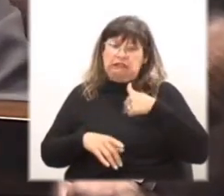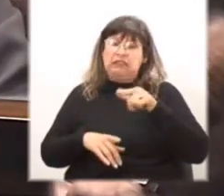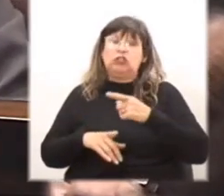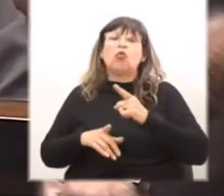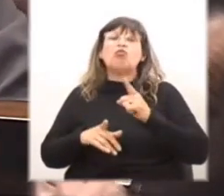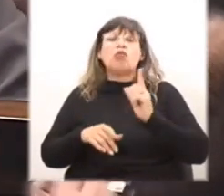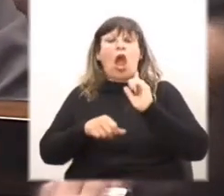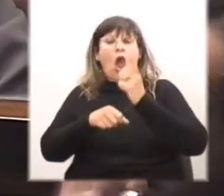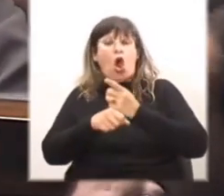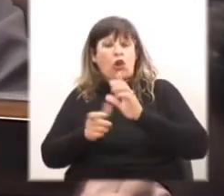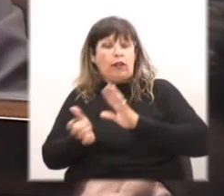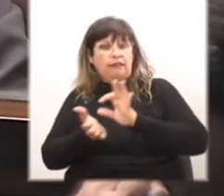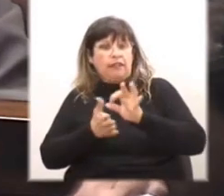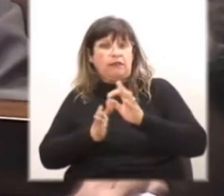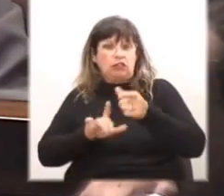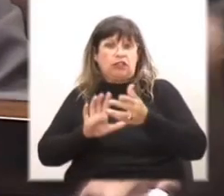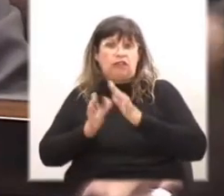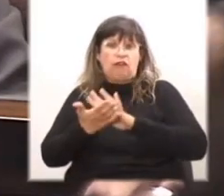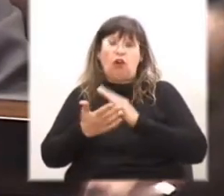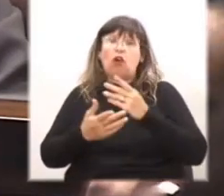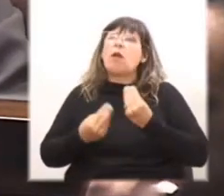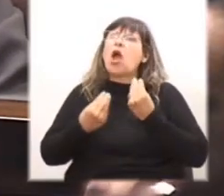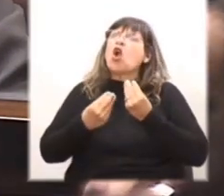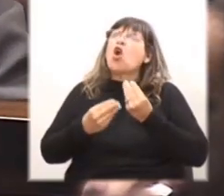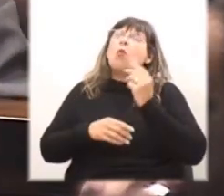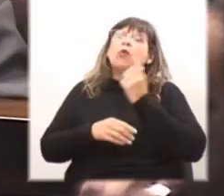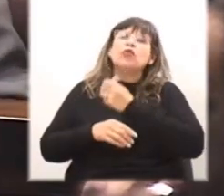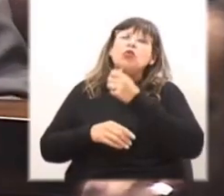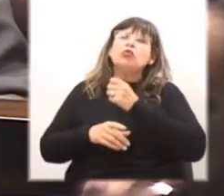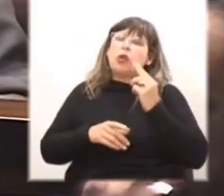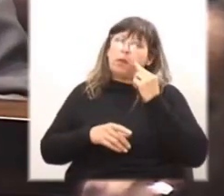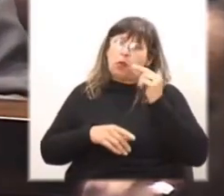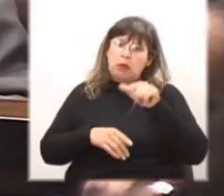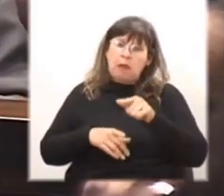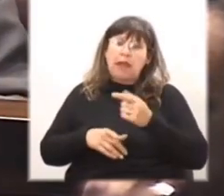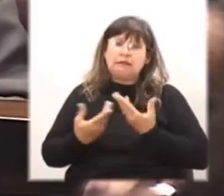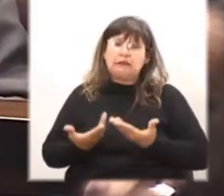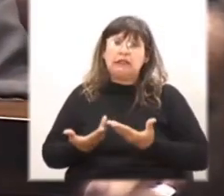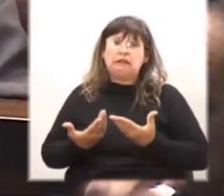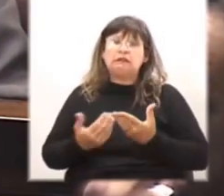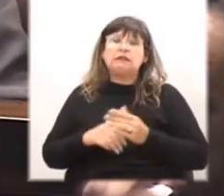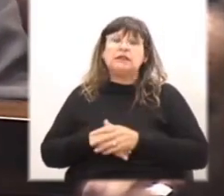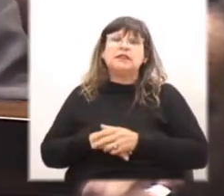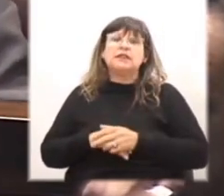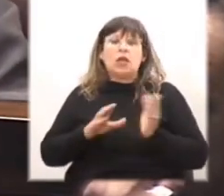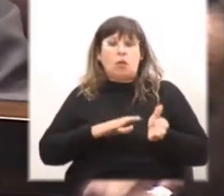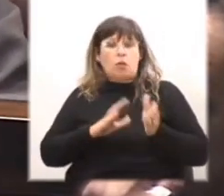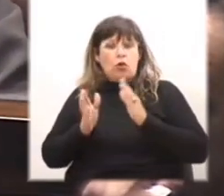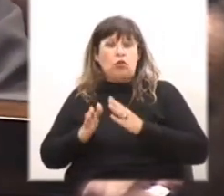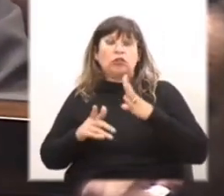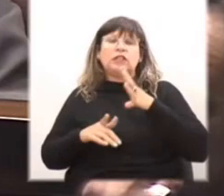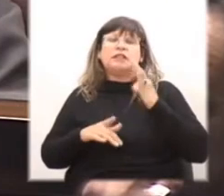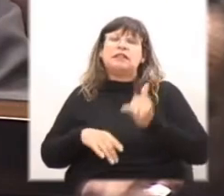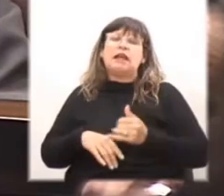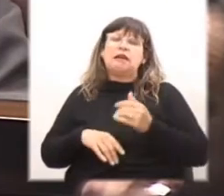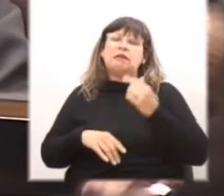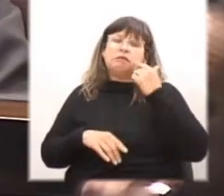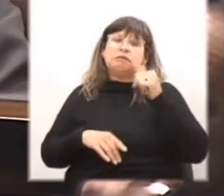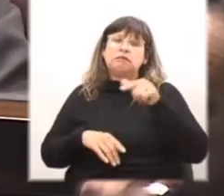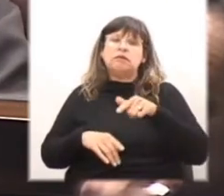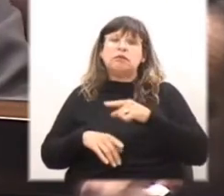servicio en ese sentido y cómo se piensa resolver este problema. Por otro lado, sabemos que la CTM aprobó